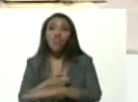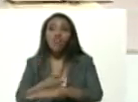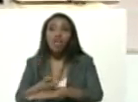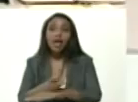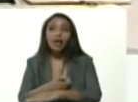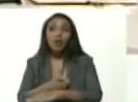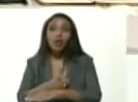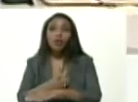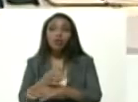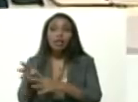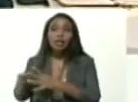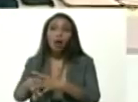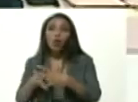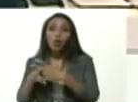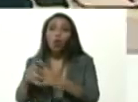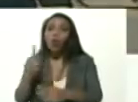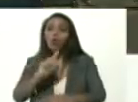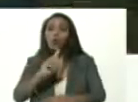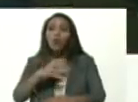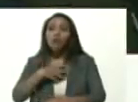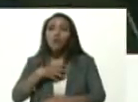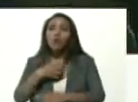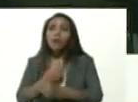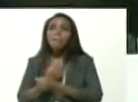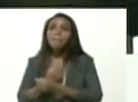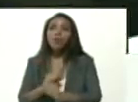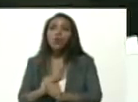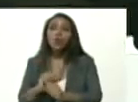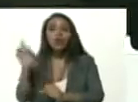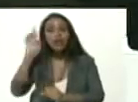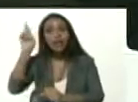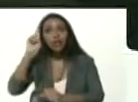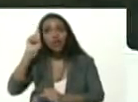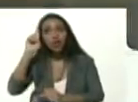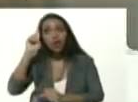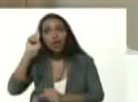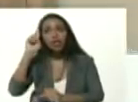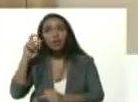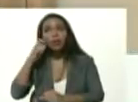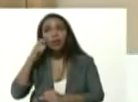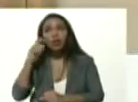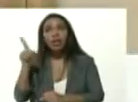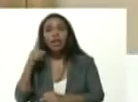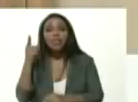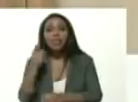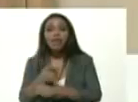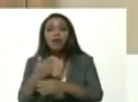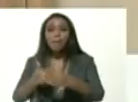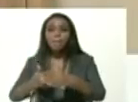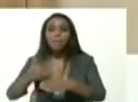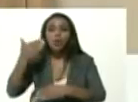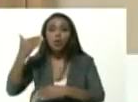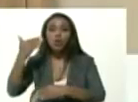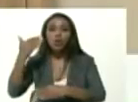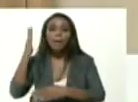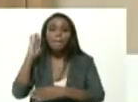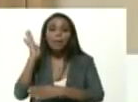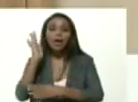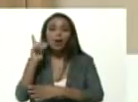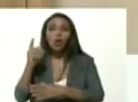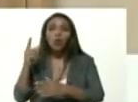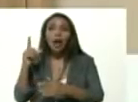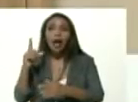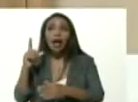Unidos, no puede impedir que por razones humanitarias vayamos. Tiene que levantar las sanciones con una